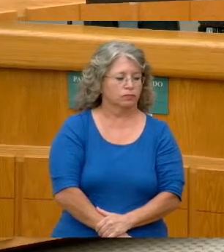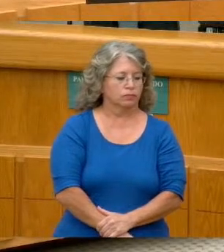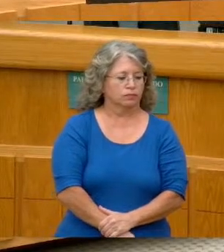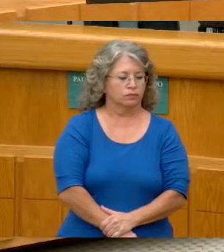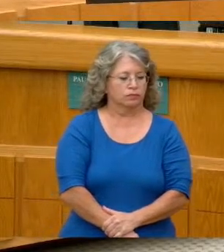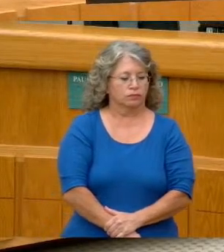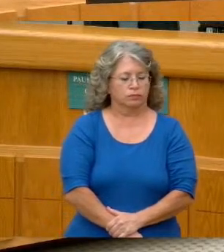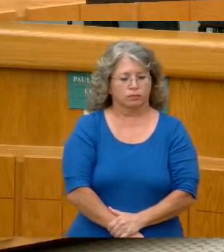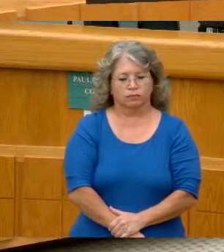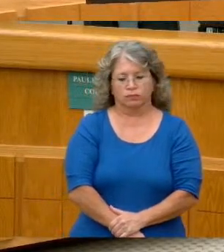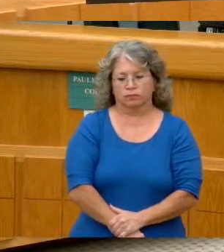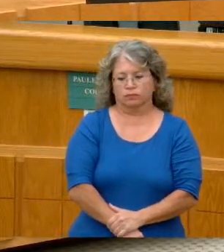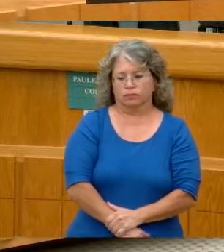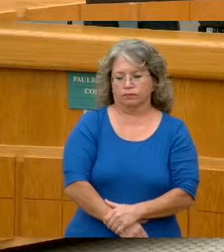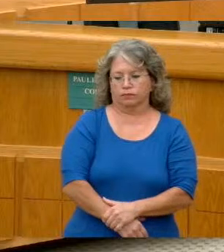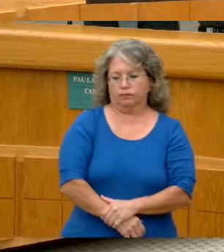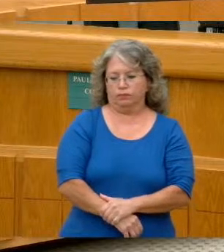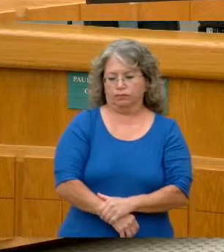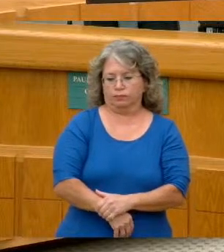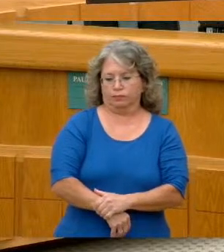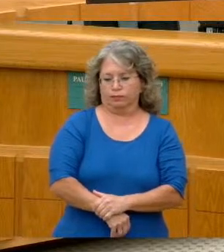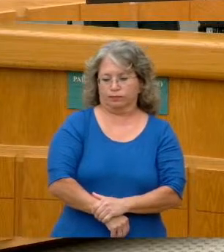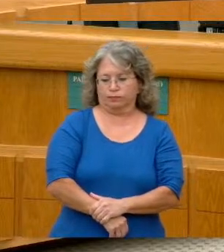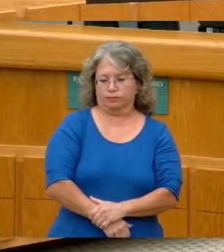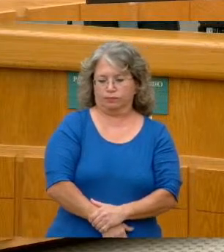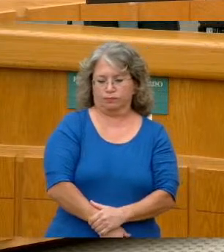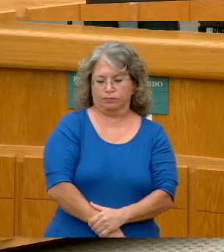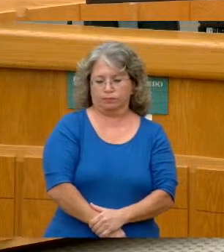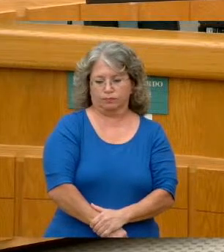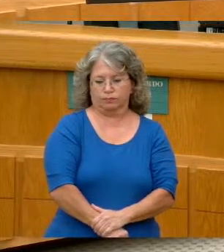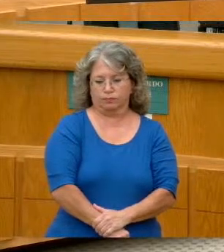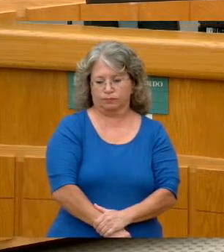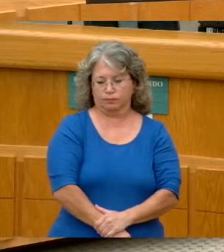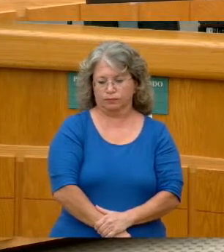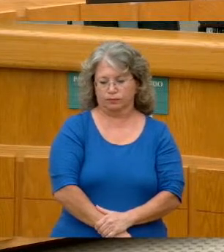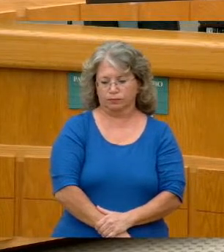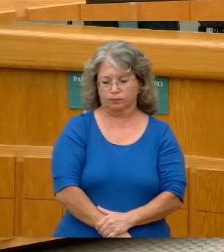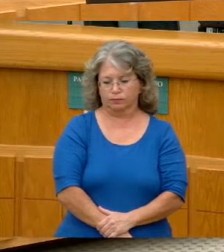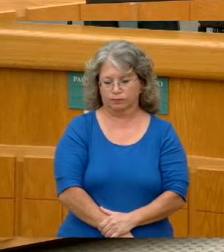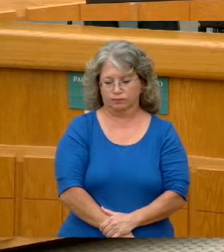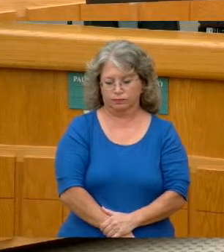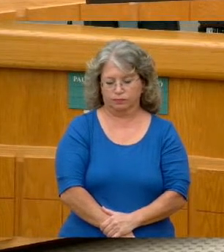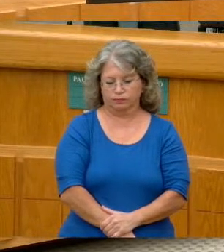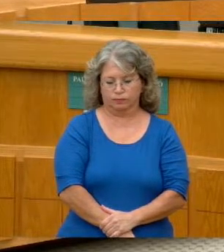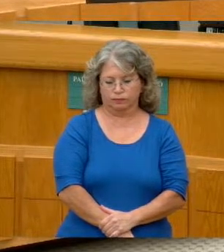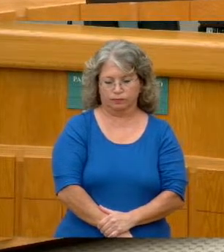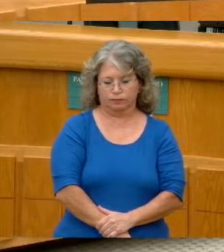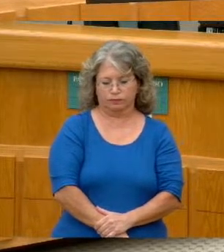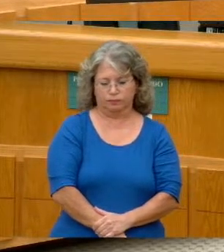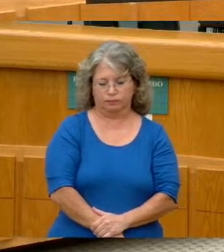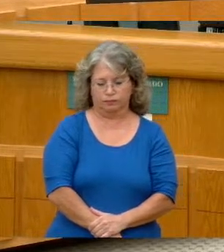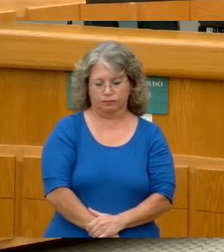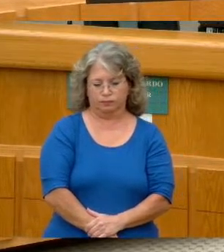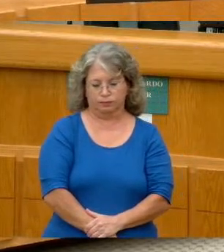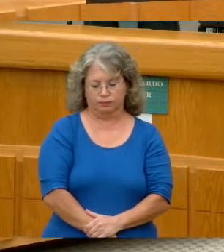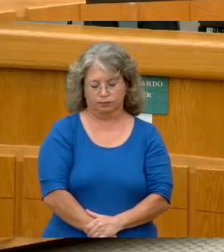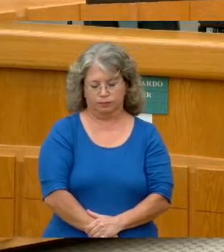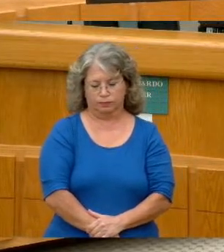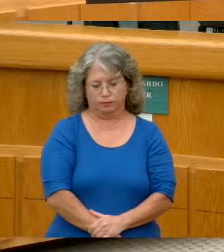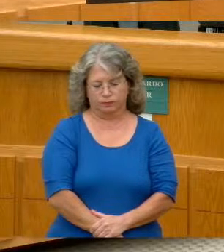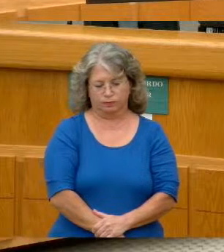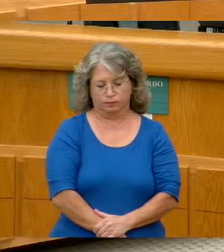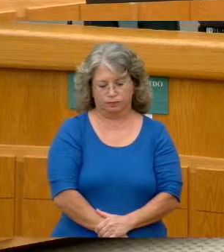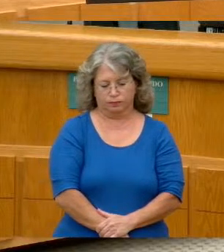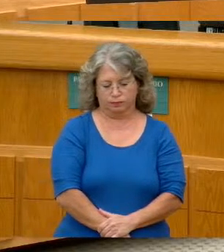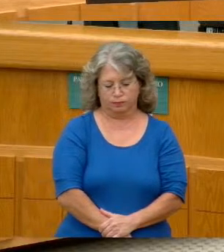lo que es importante asumir que todos están enfermos y así tomar sus precauciones de salud cada vez que sale. Usar un cubrebocas ajustado es importante